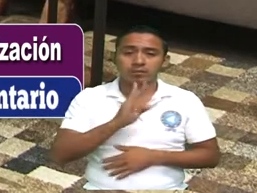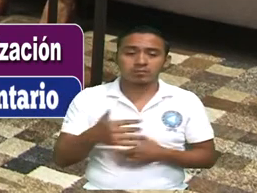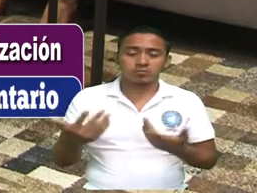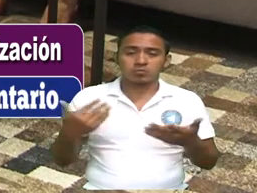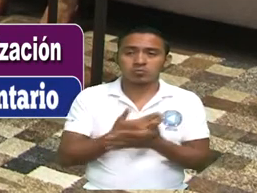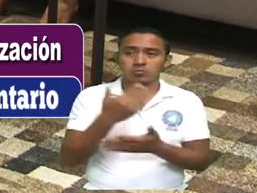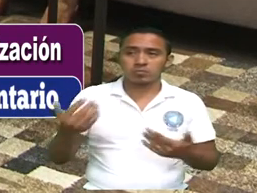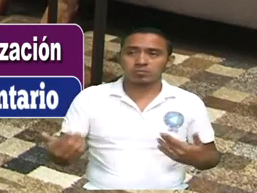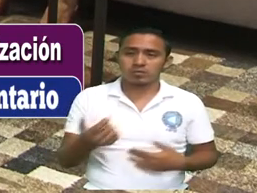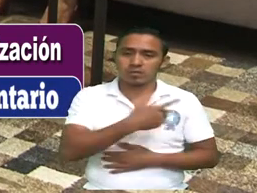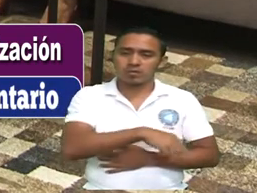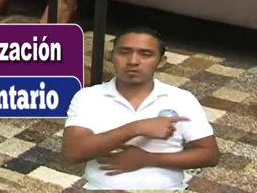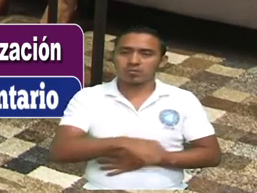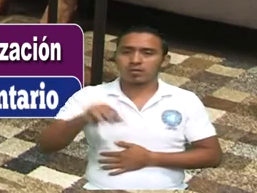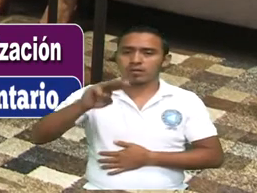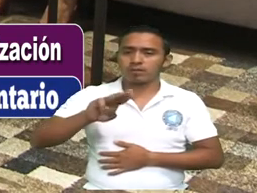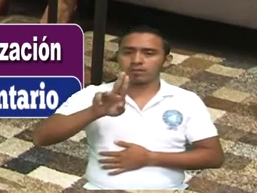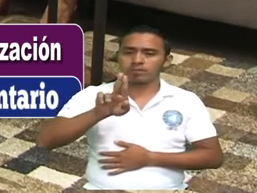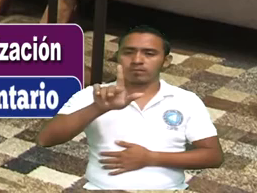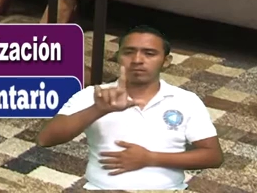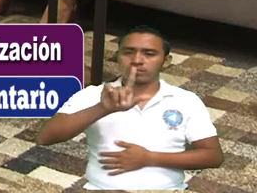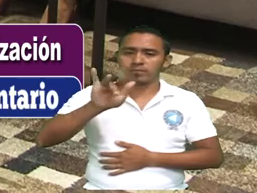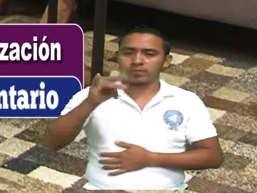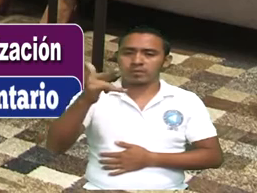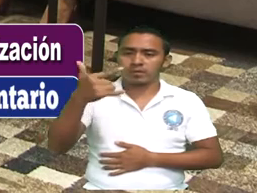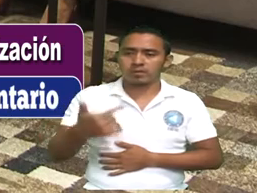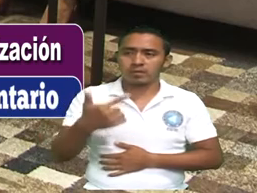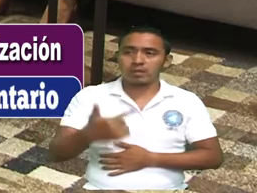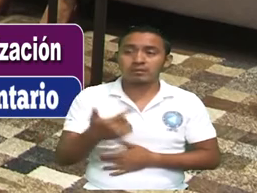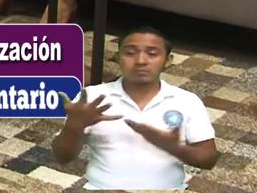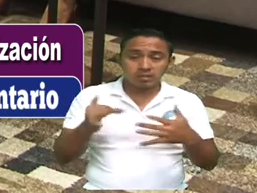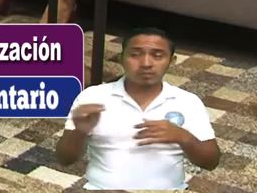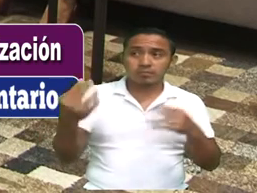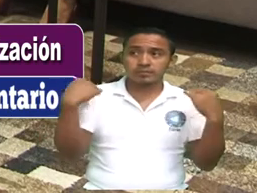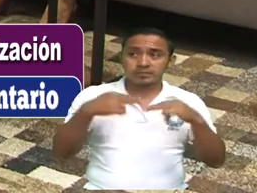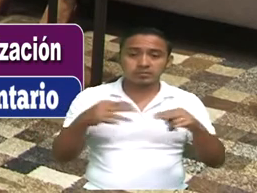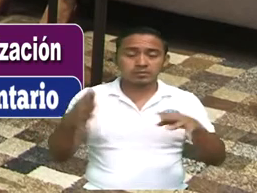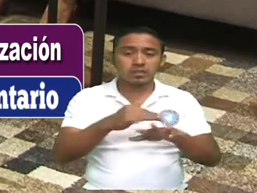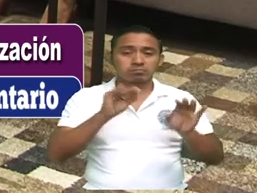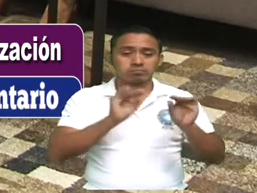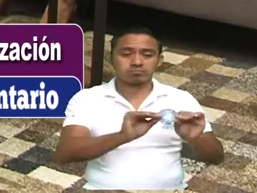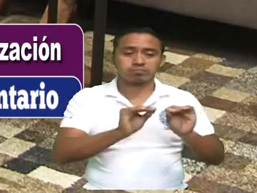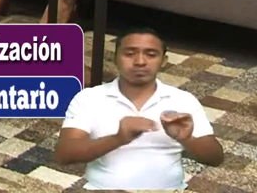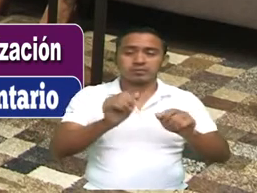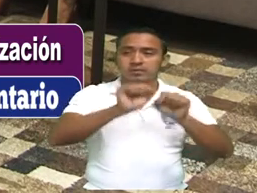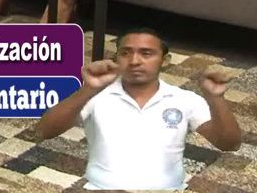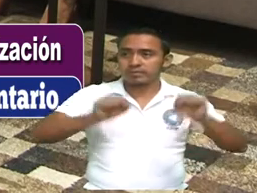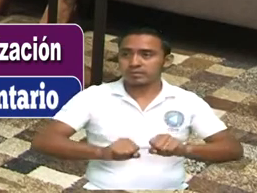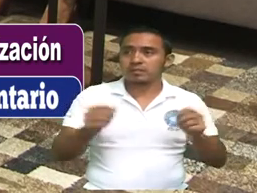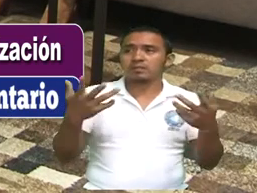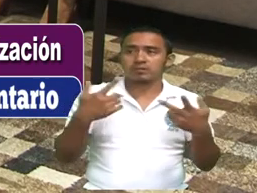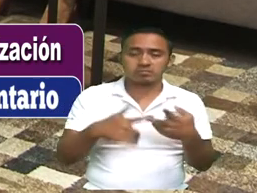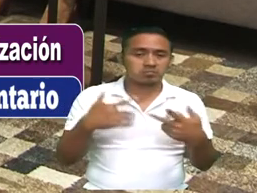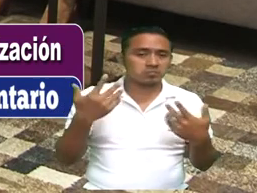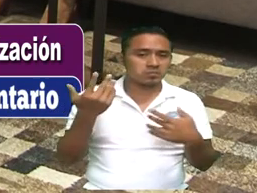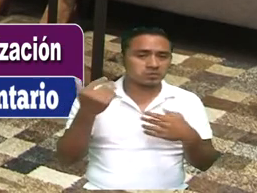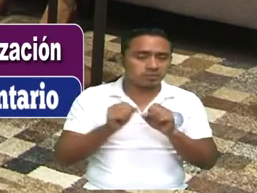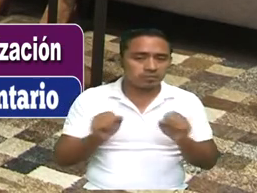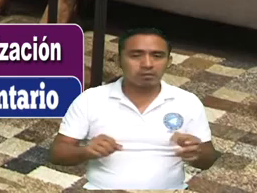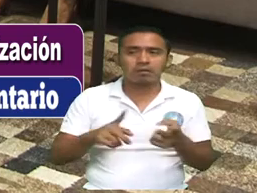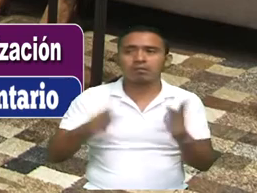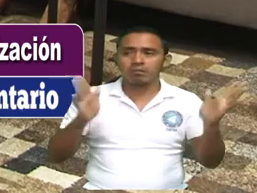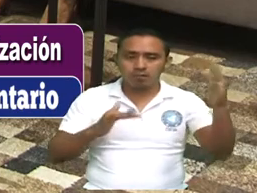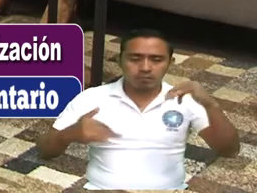multigrado, ¿no? Y que hay docentes incluso que los han ido capacitando. Entiendo que ahí se han dado talleres,